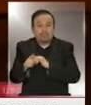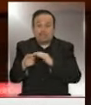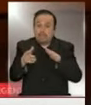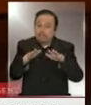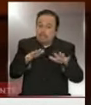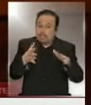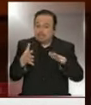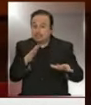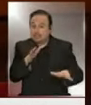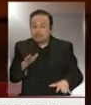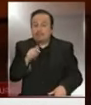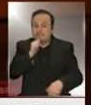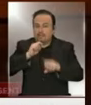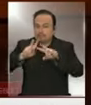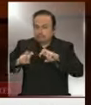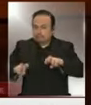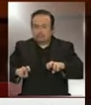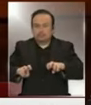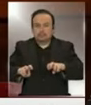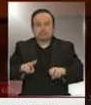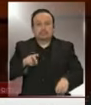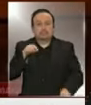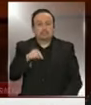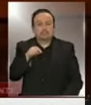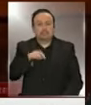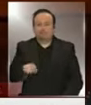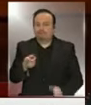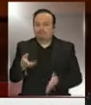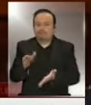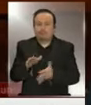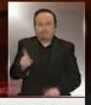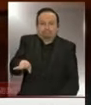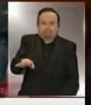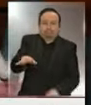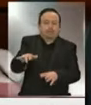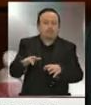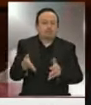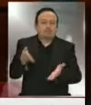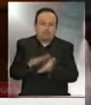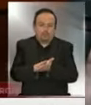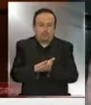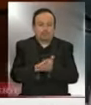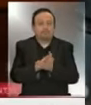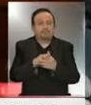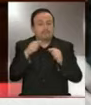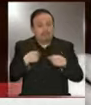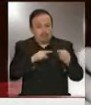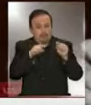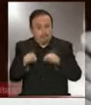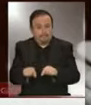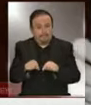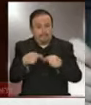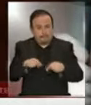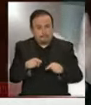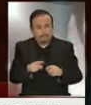parecer, por una causa que se investiga hasta el momento, muere electrocutado. Cuando nosotros llegamos, ustedes estaban